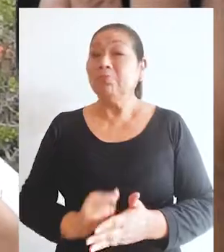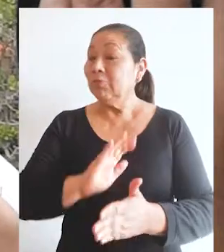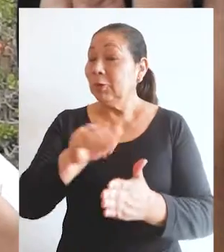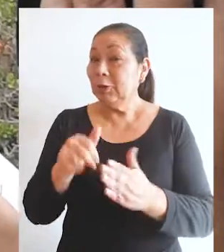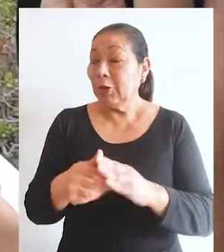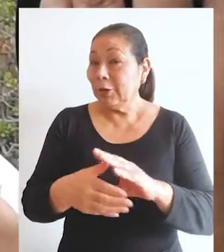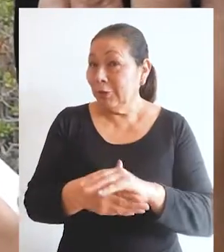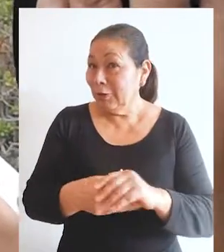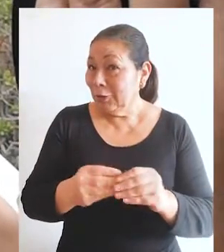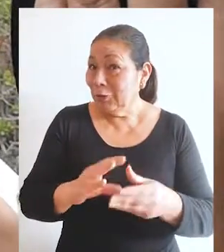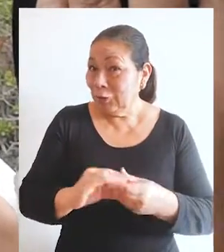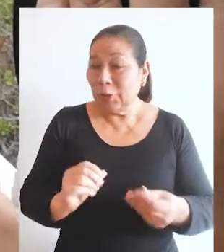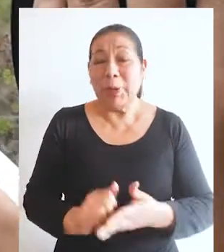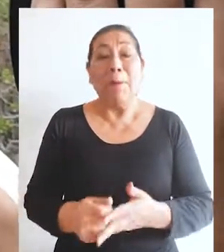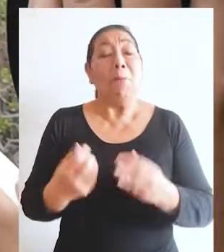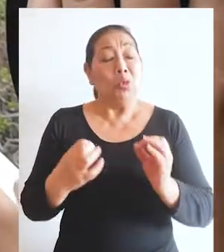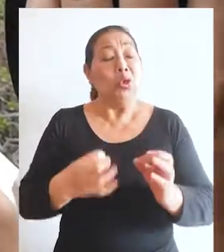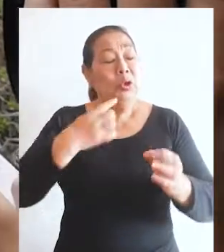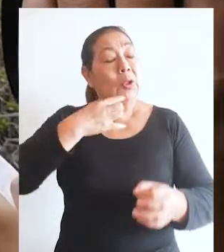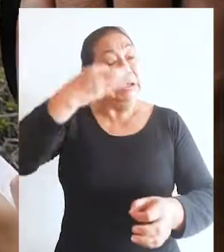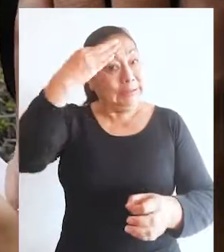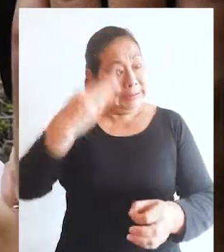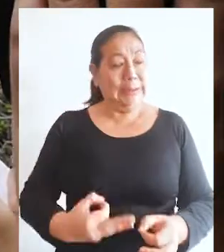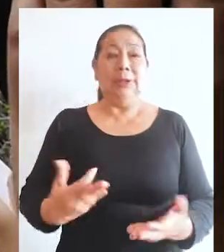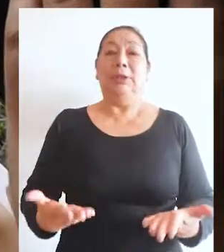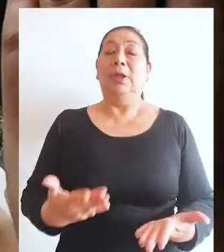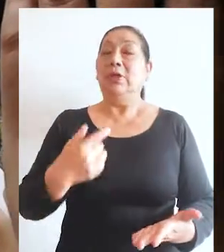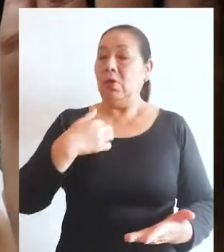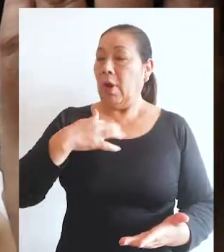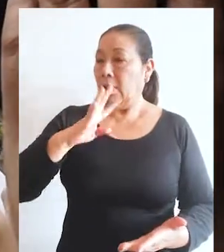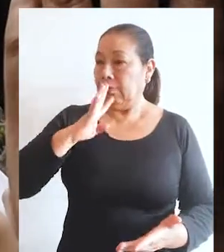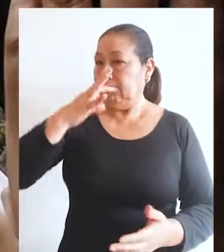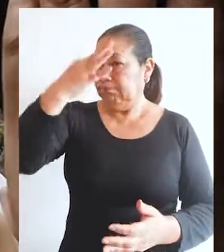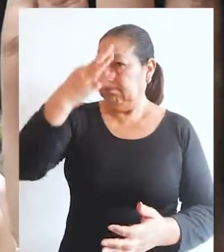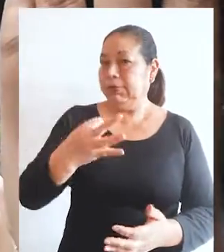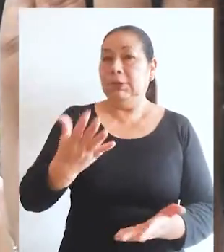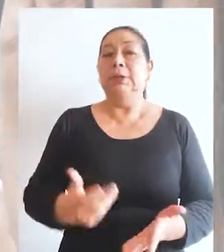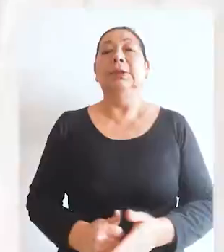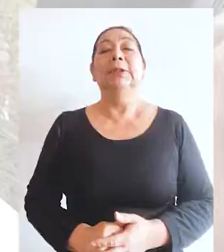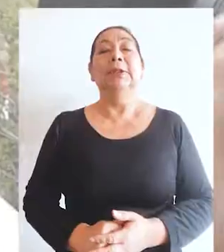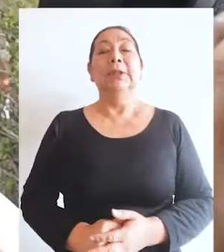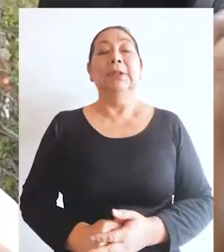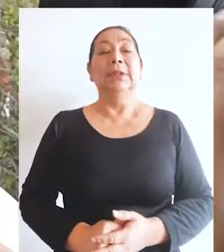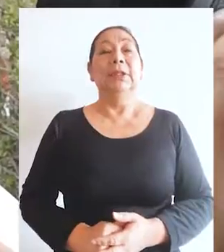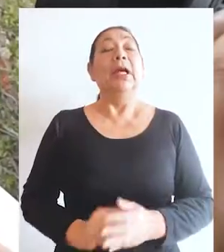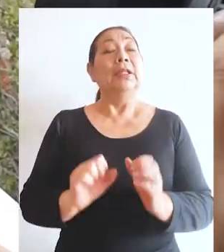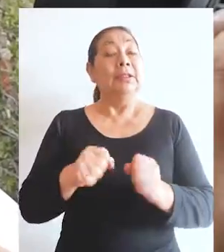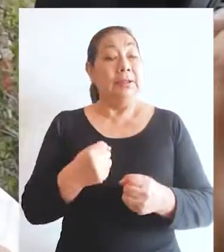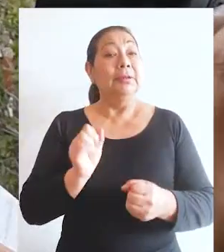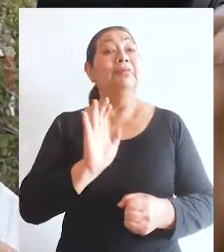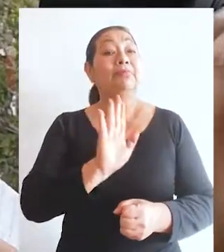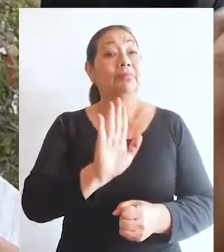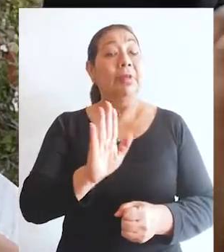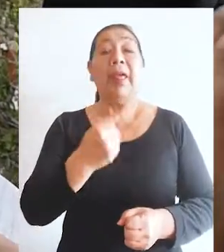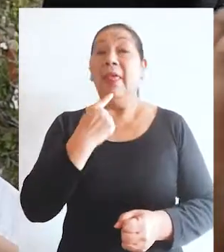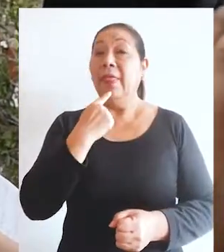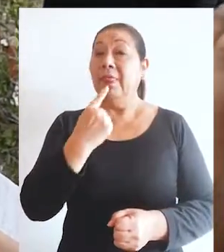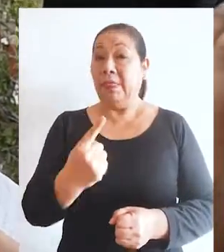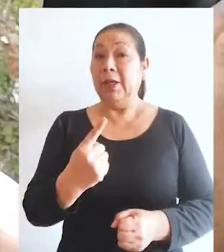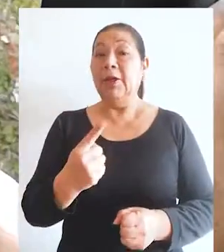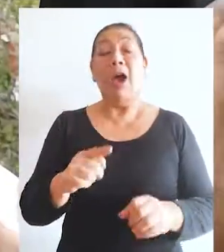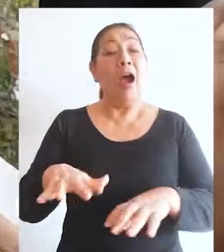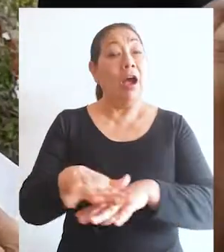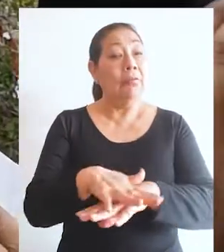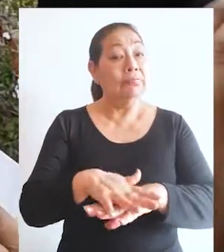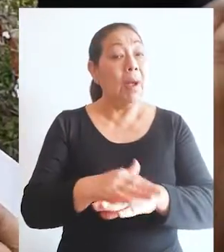en toda la historia del Perú. Eso se lo puedo asegurar sin ningún margen de duda. Asimismo, dijo que